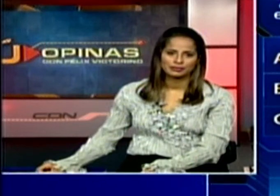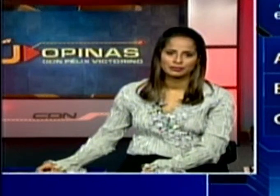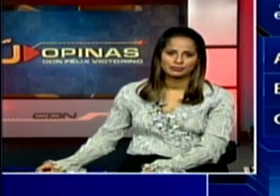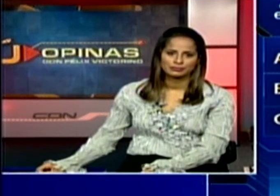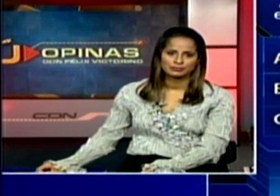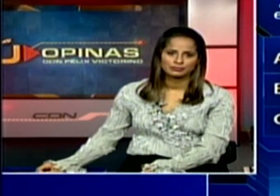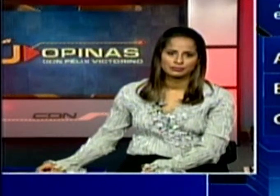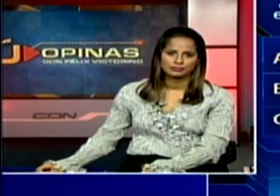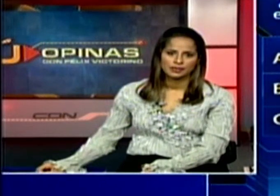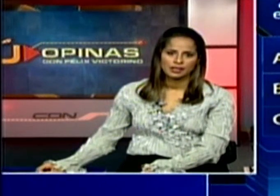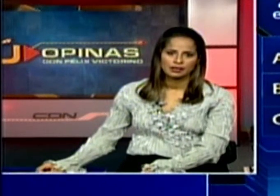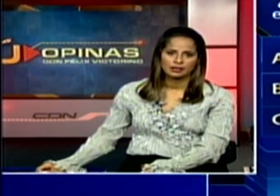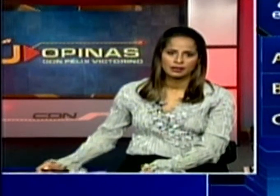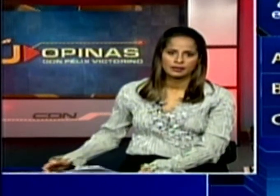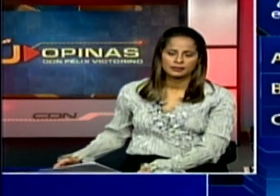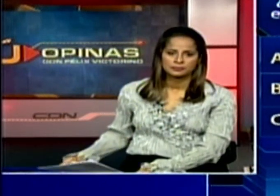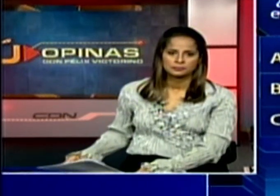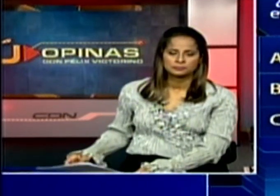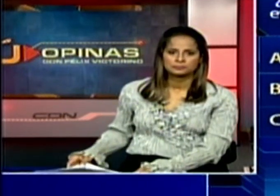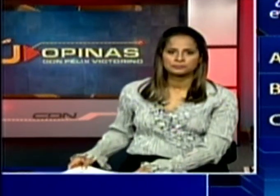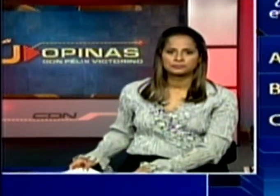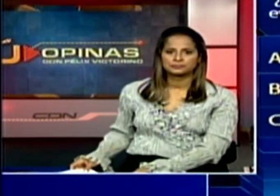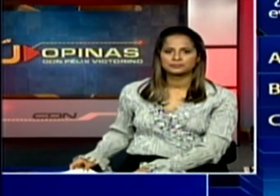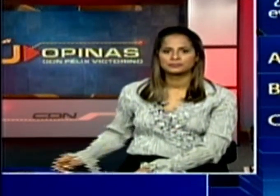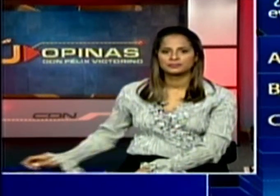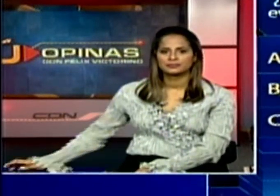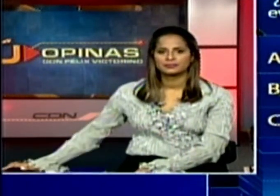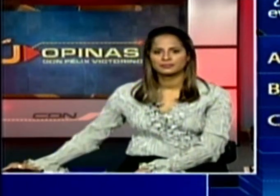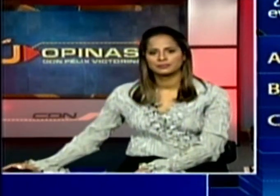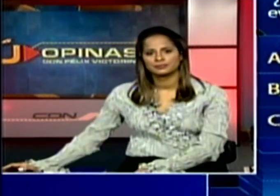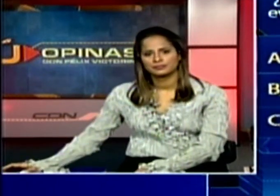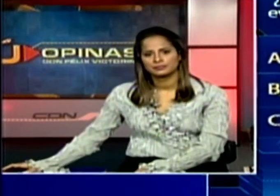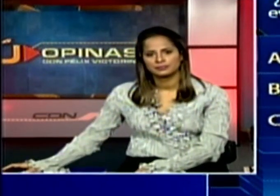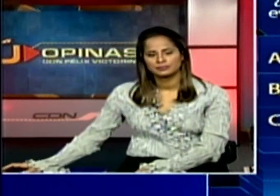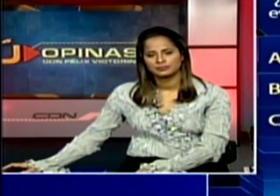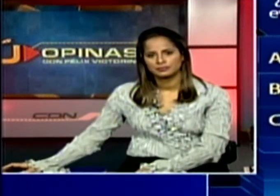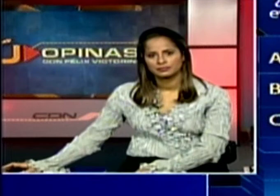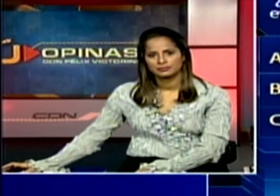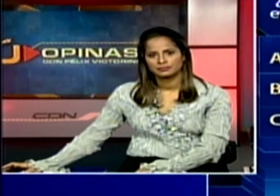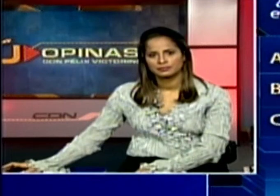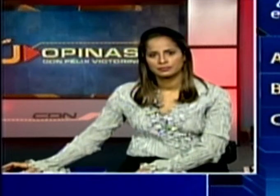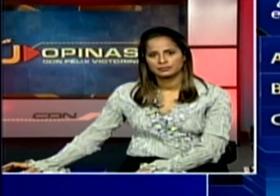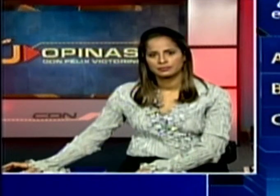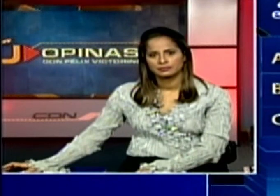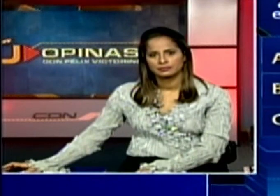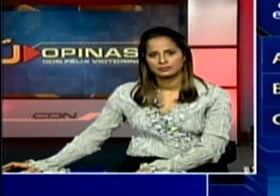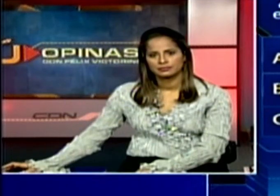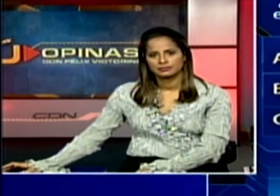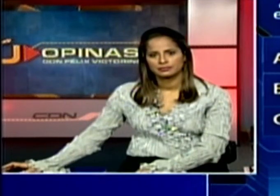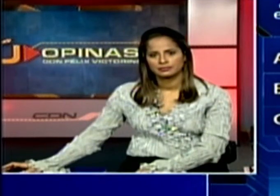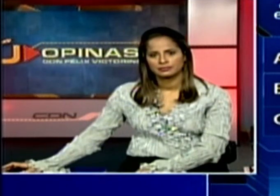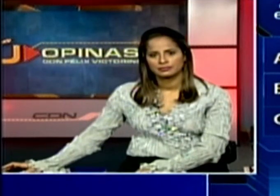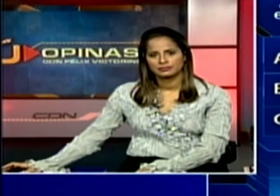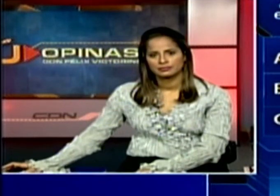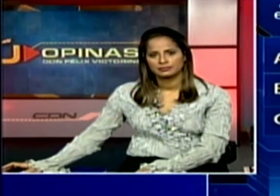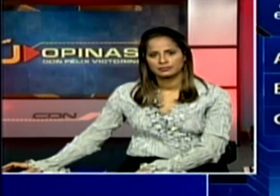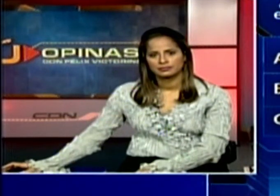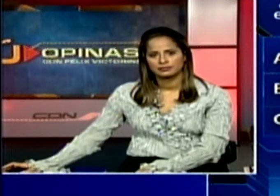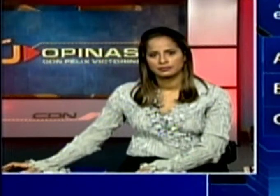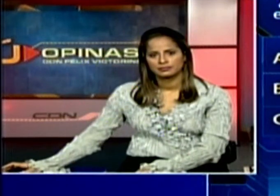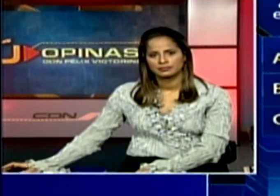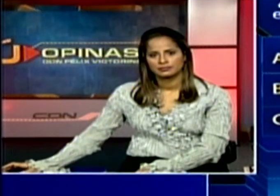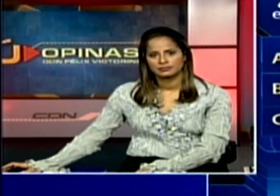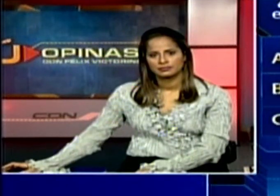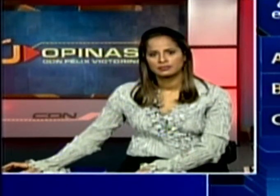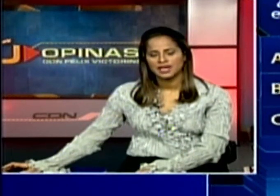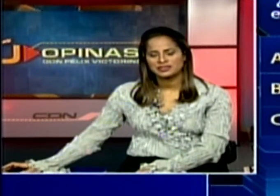gente a veces toman del mismo vaso de cerveza, a veces ellos no se cuidan, porque ellos, como no se cuidan, ellos tampoco